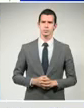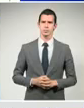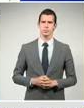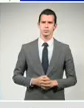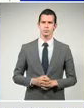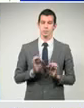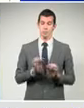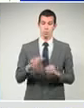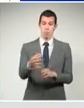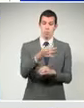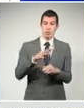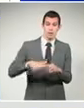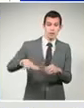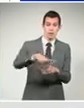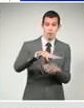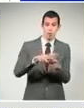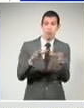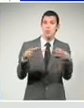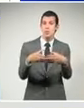concentran en ellas el